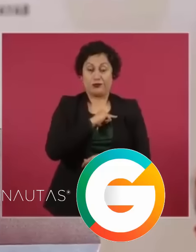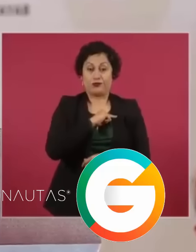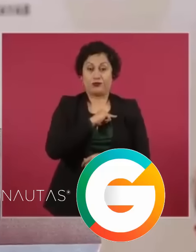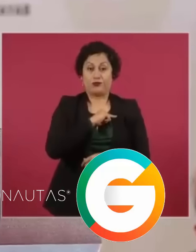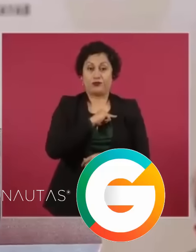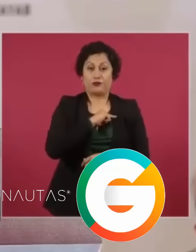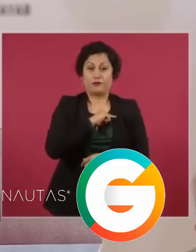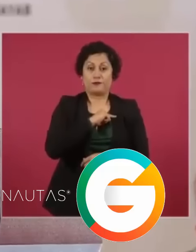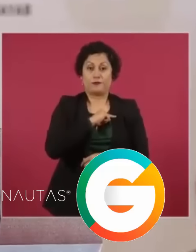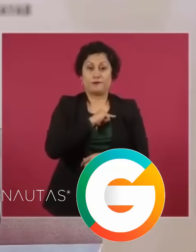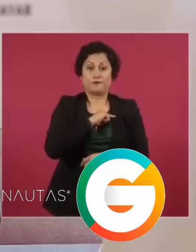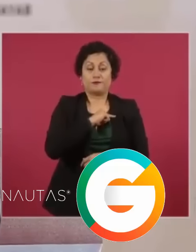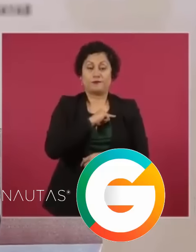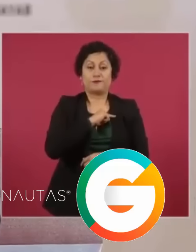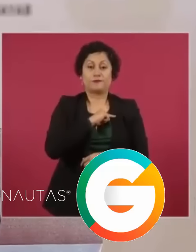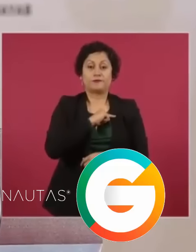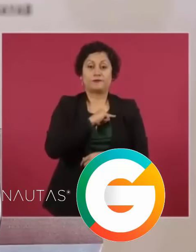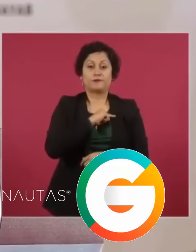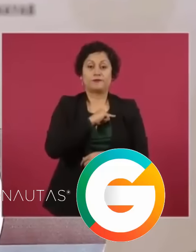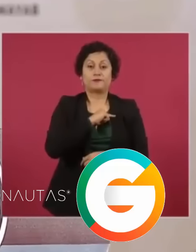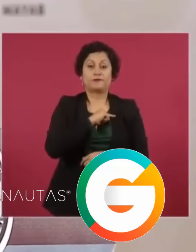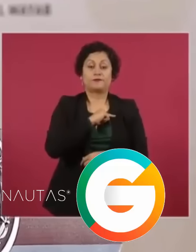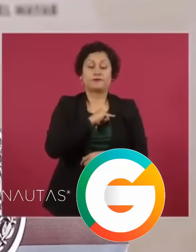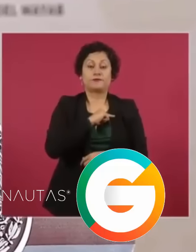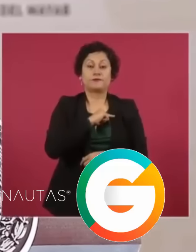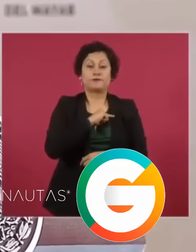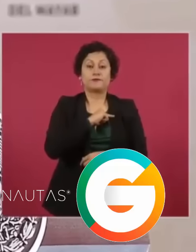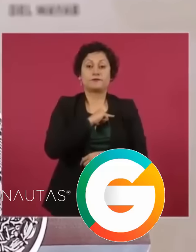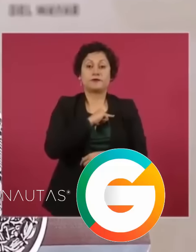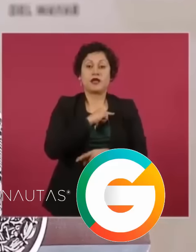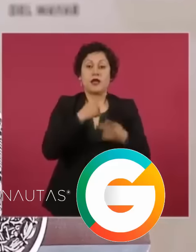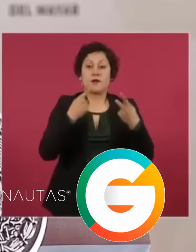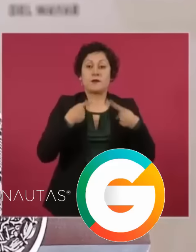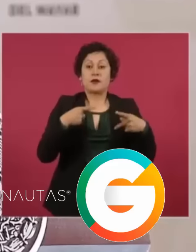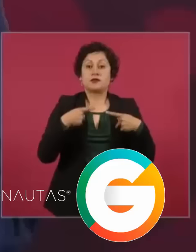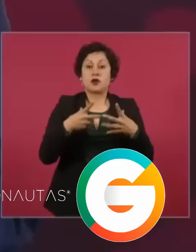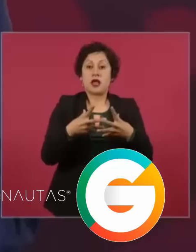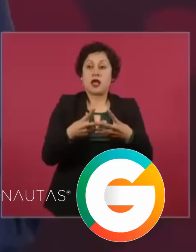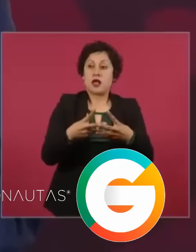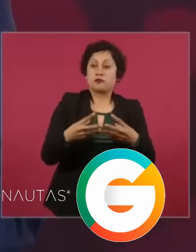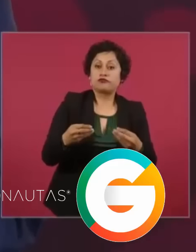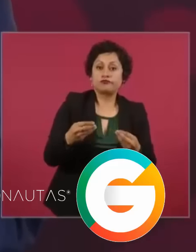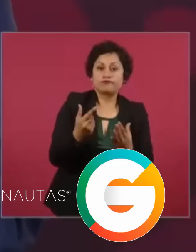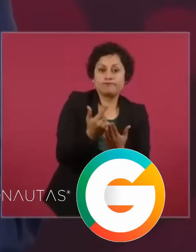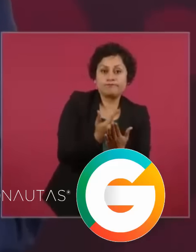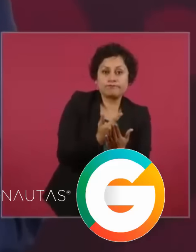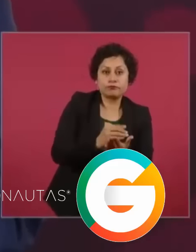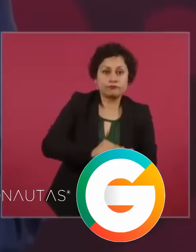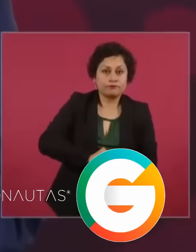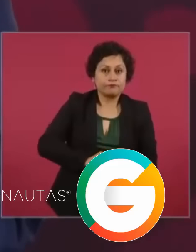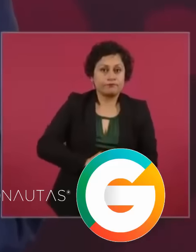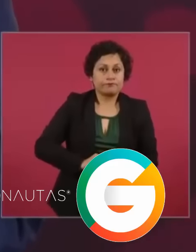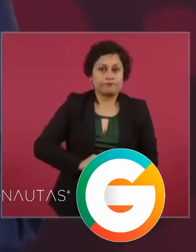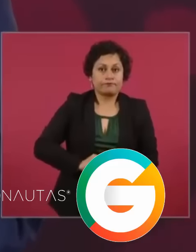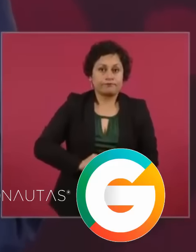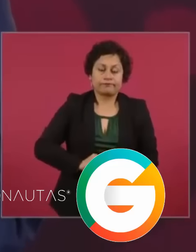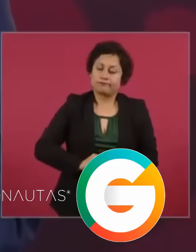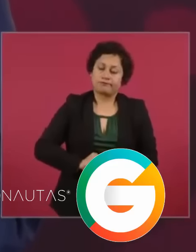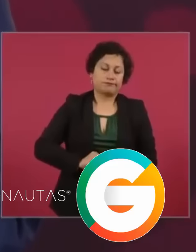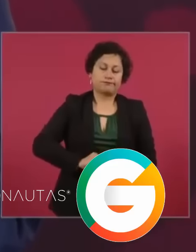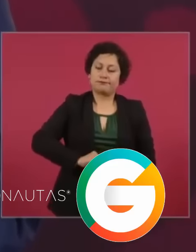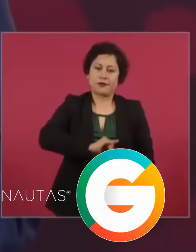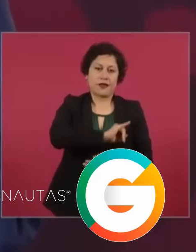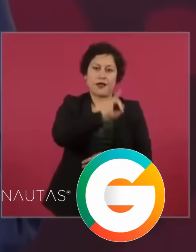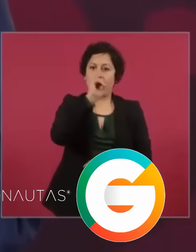el día domingo 7 de enero. El presidente se refirió al enfrentamiento sucedido en Buenavista de los Hurtado del municipio de Heliodoro